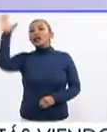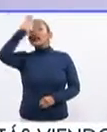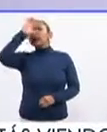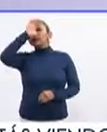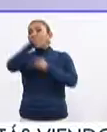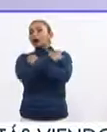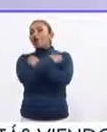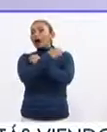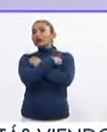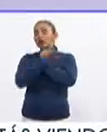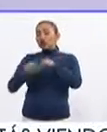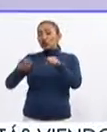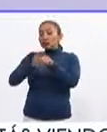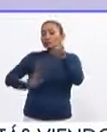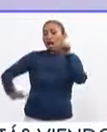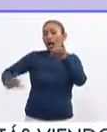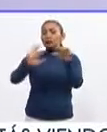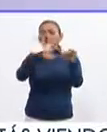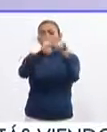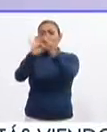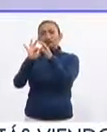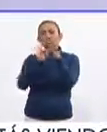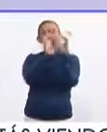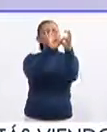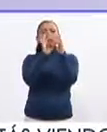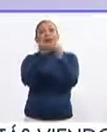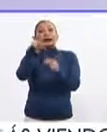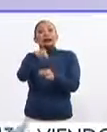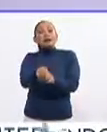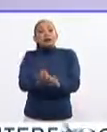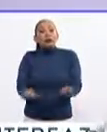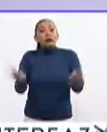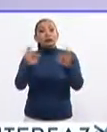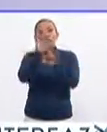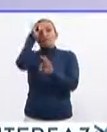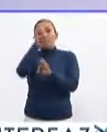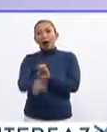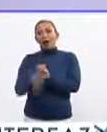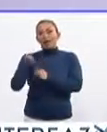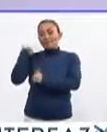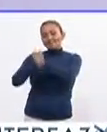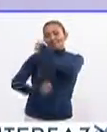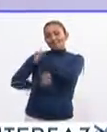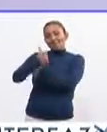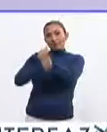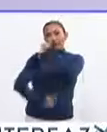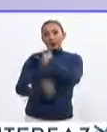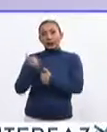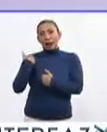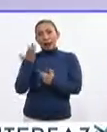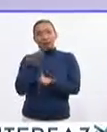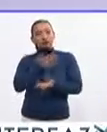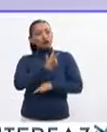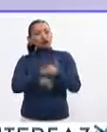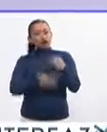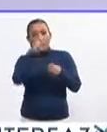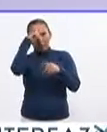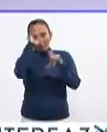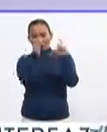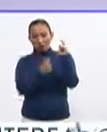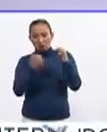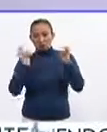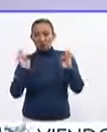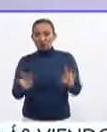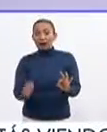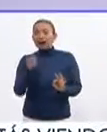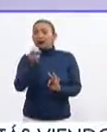Ciencia, educación y sociedad tienen una relación estrecha y son factores determinantes para la competitividad y el bienestar de un país. Un